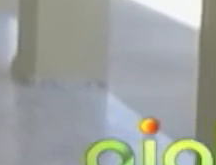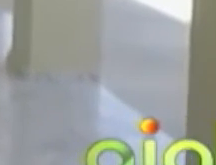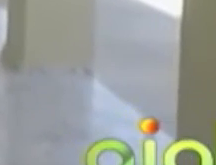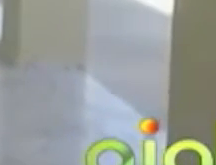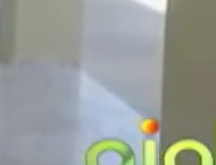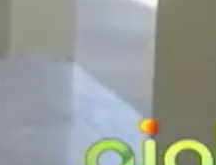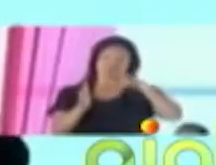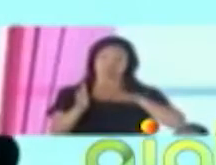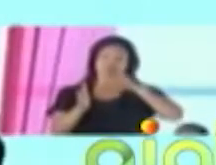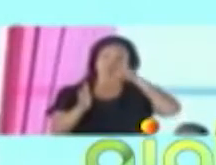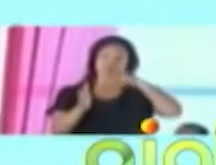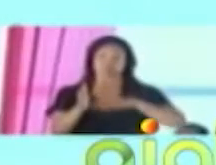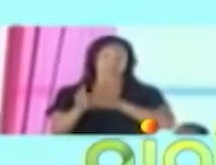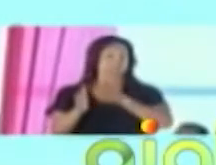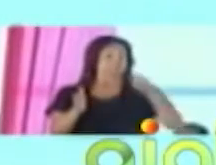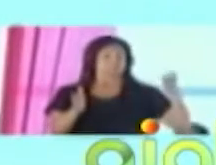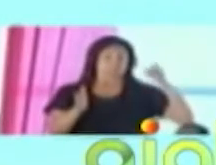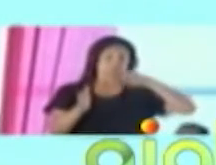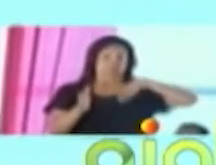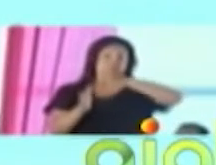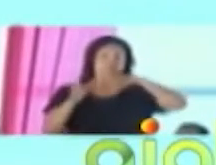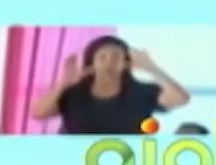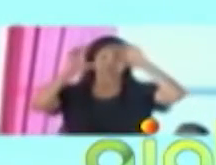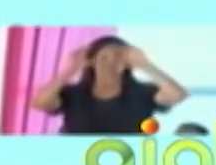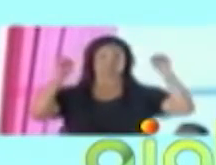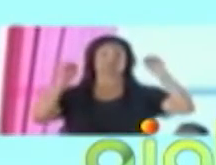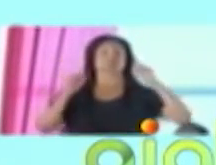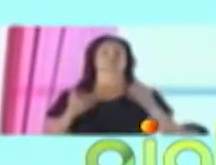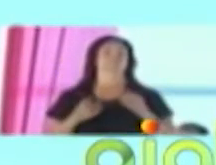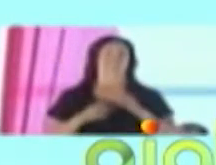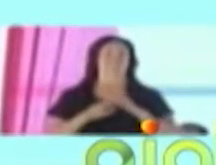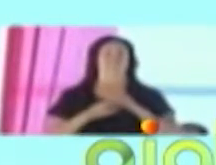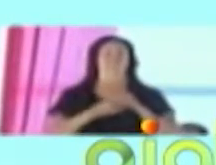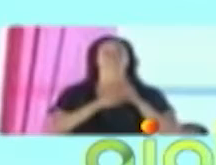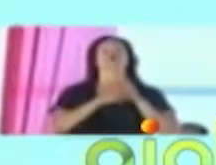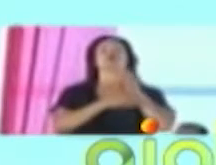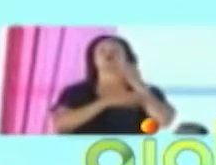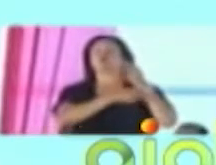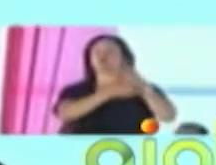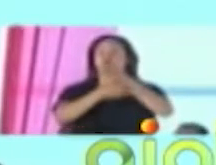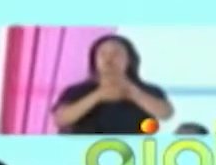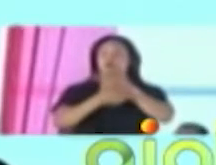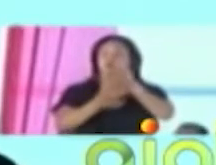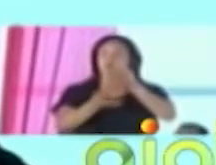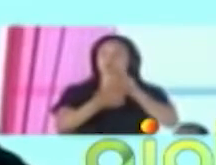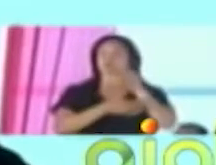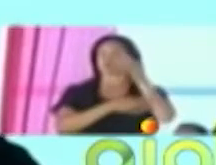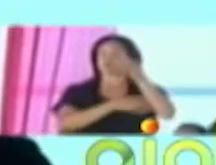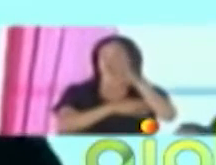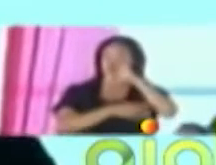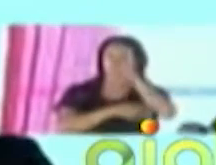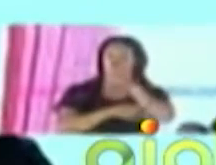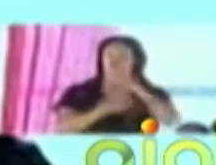qué se debe ir al modelo un tanto de eso de